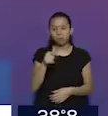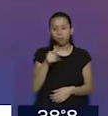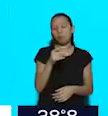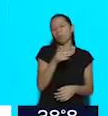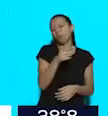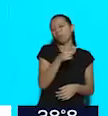Jorge